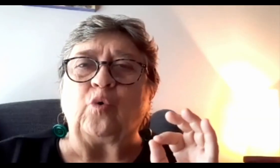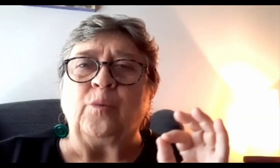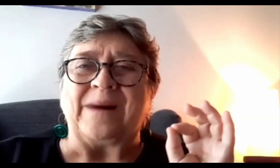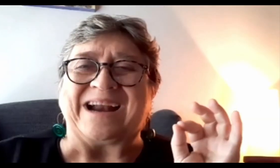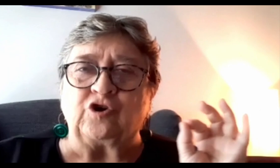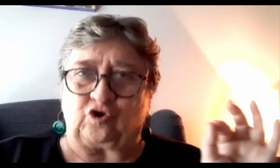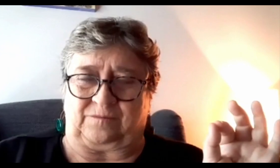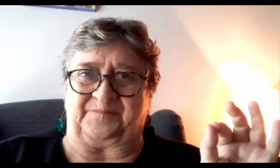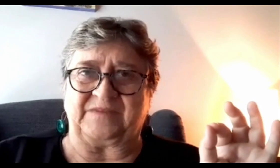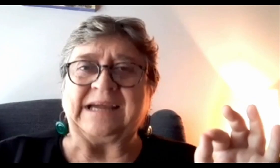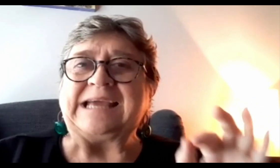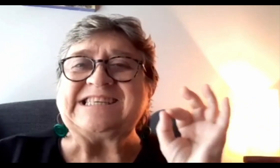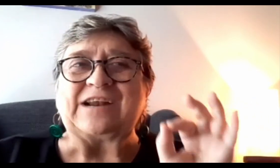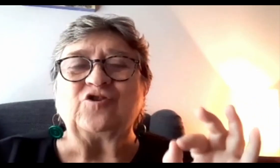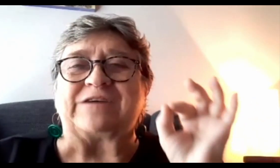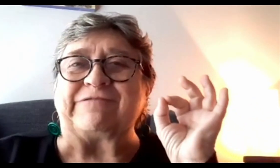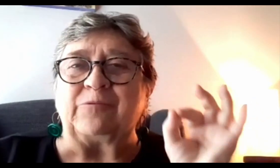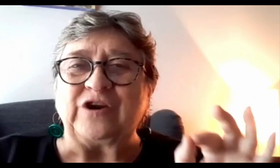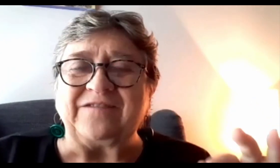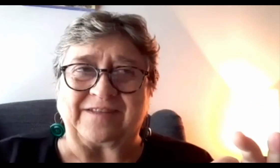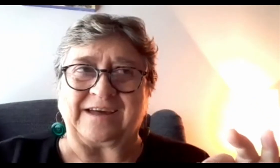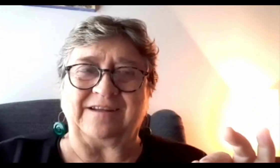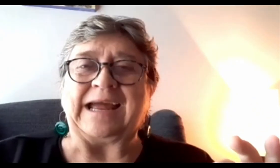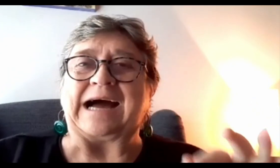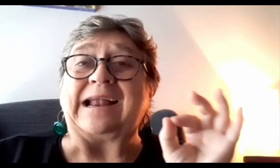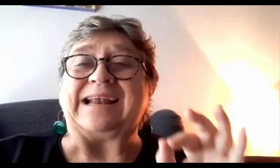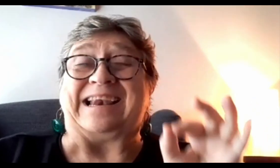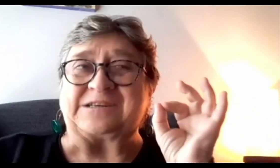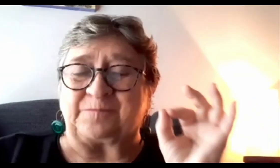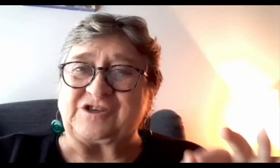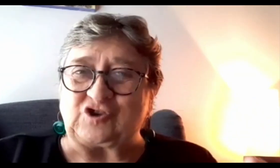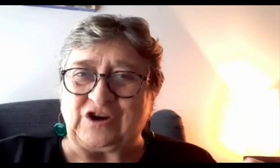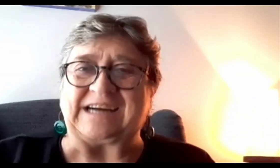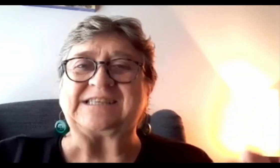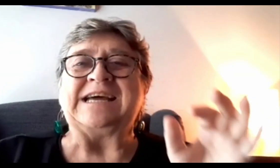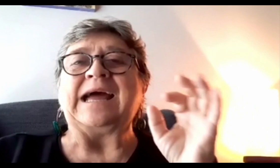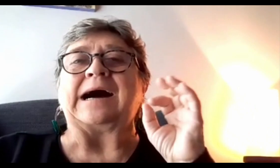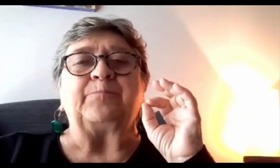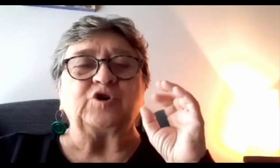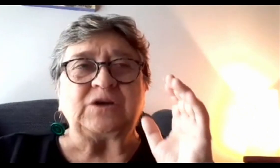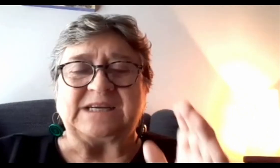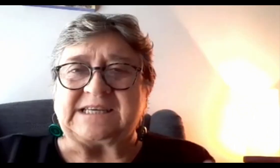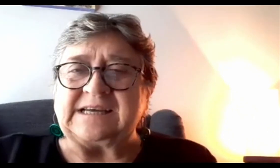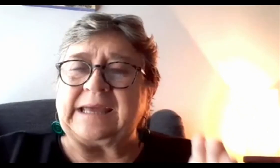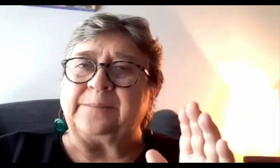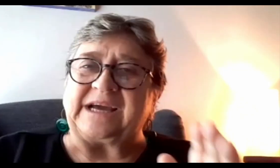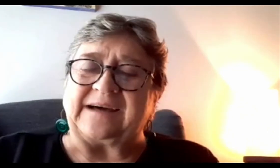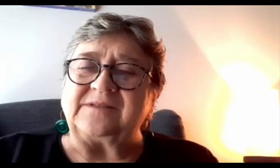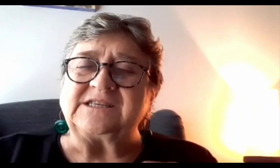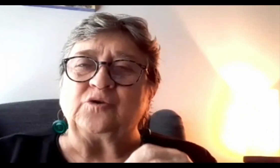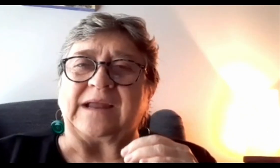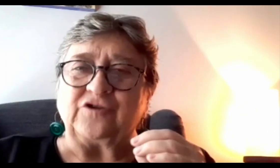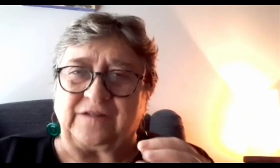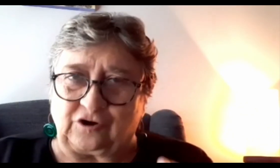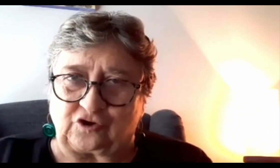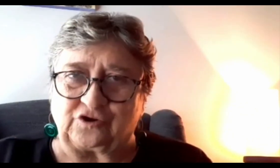todo humano, es algo que favorece a las personas, a posibles